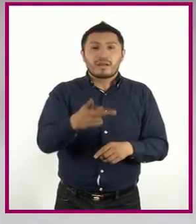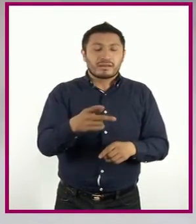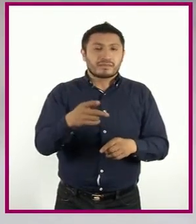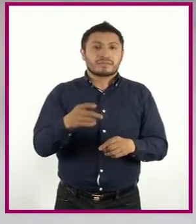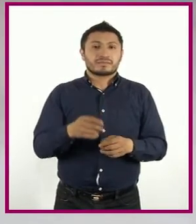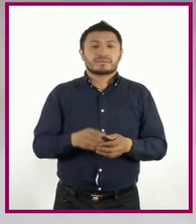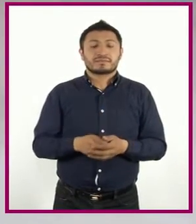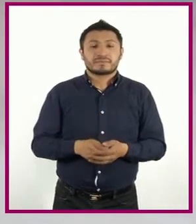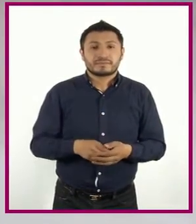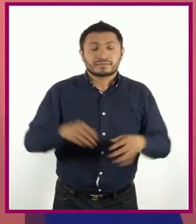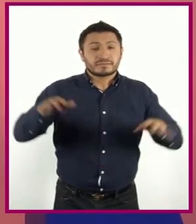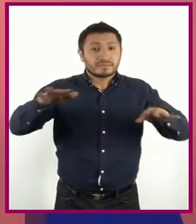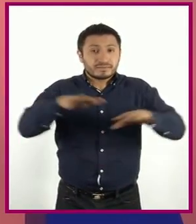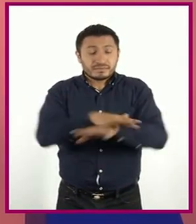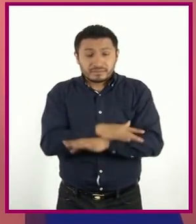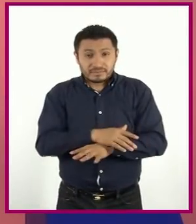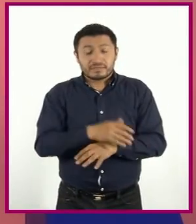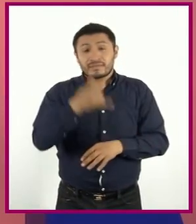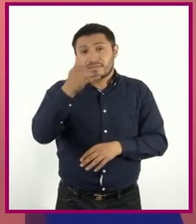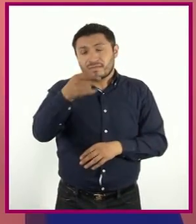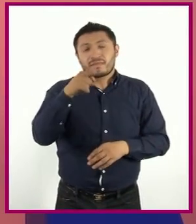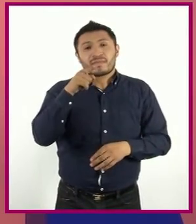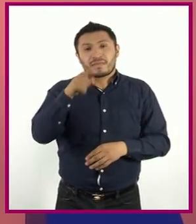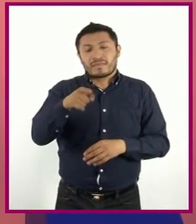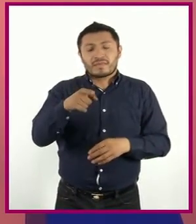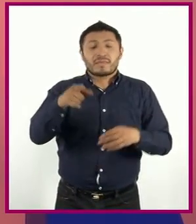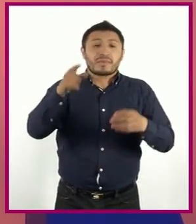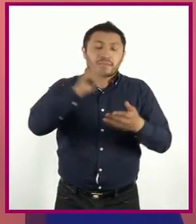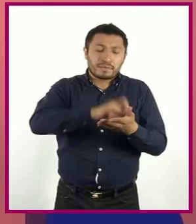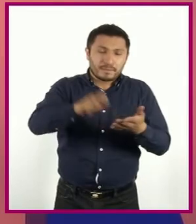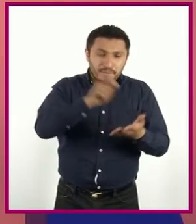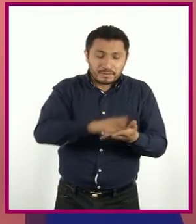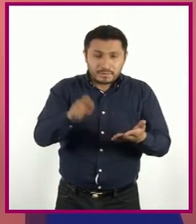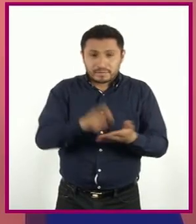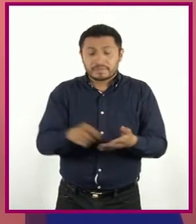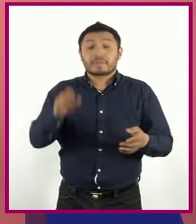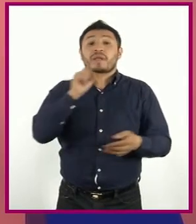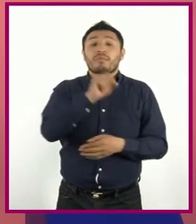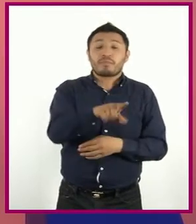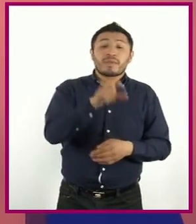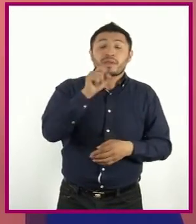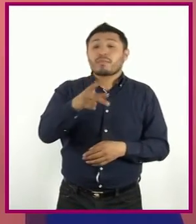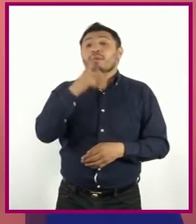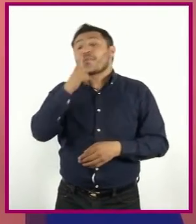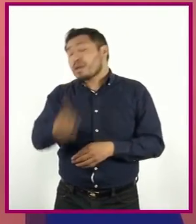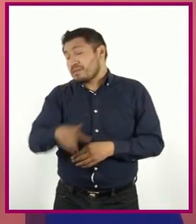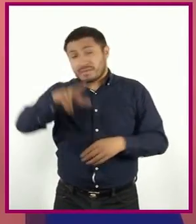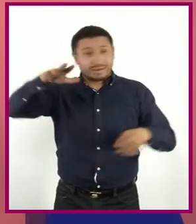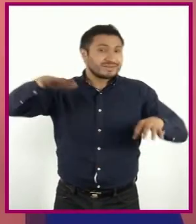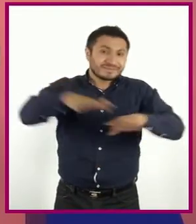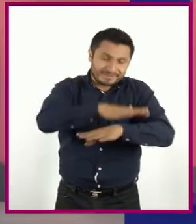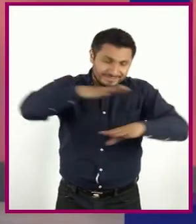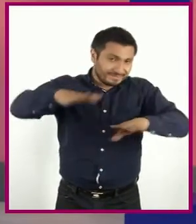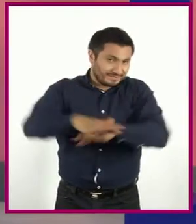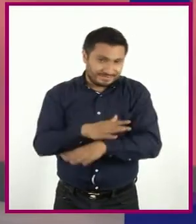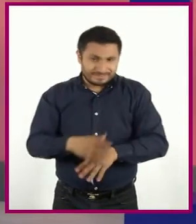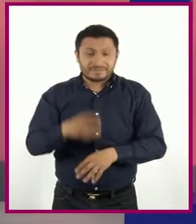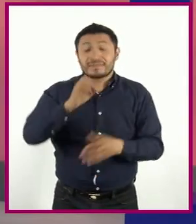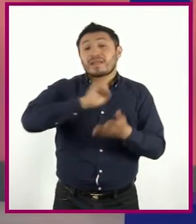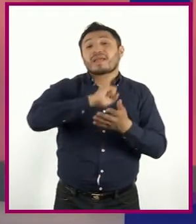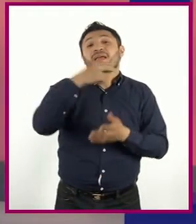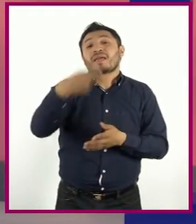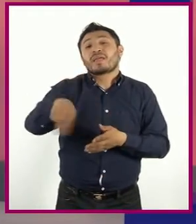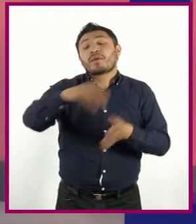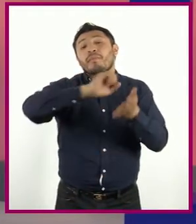ayudan a sustituir y permiten una redacción que evite las repeticiones o redundancias y son